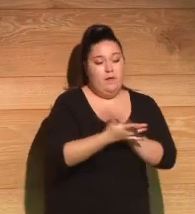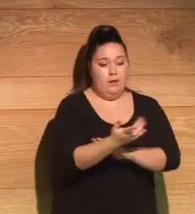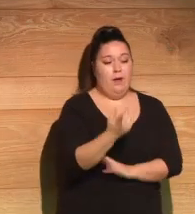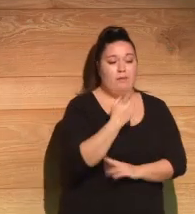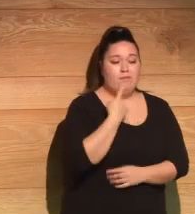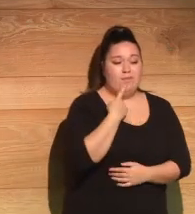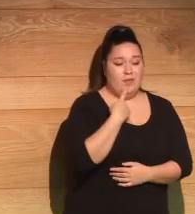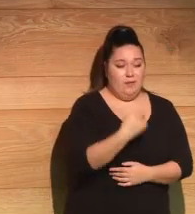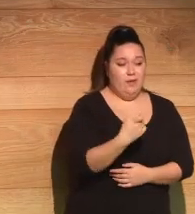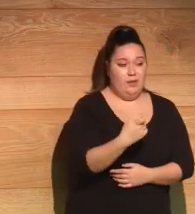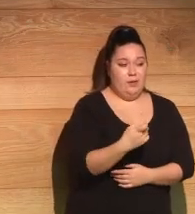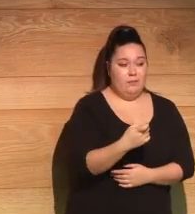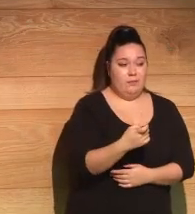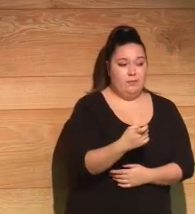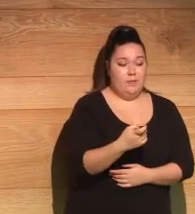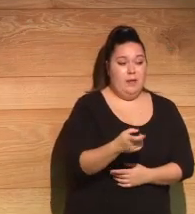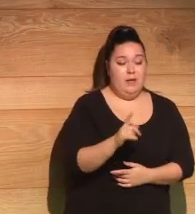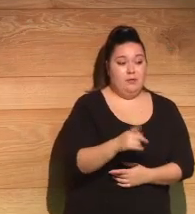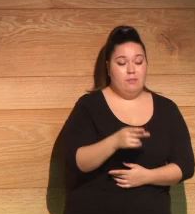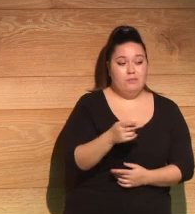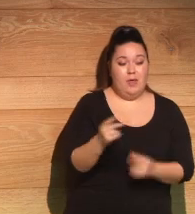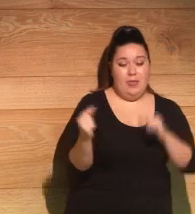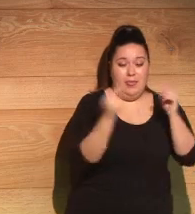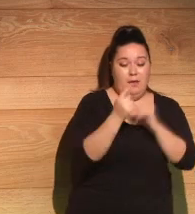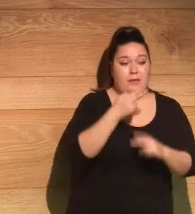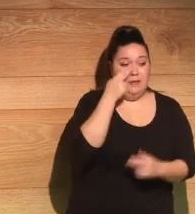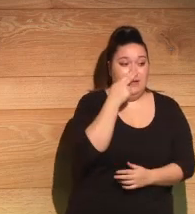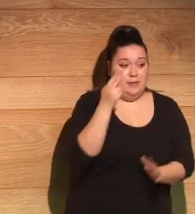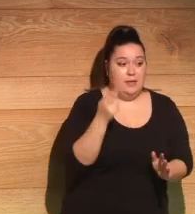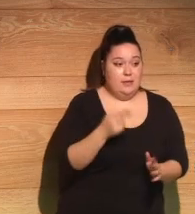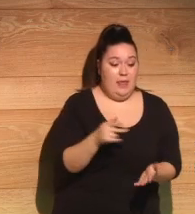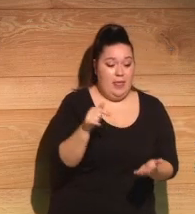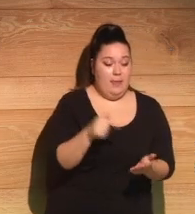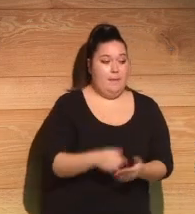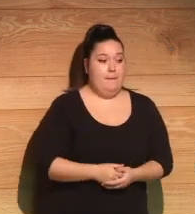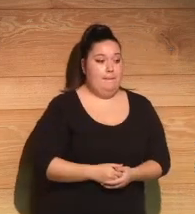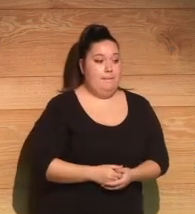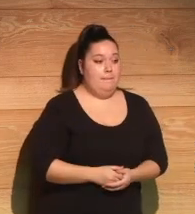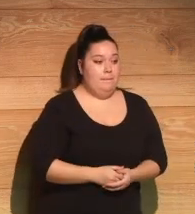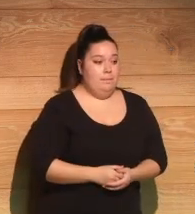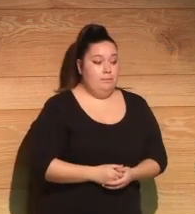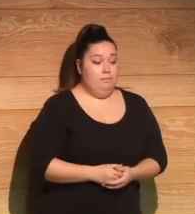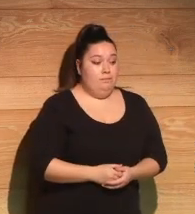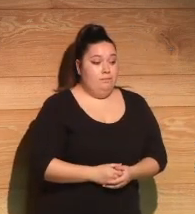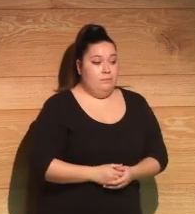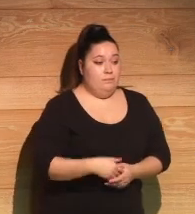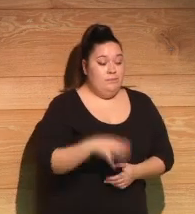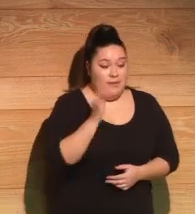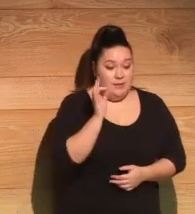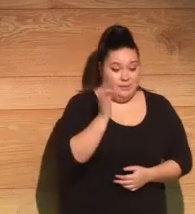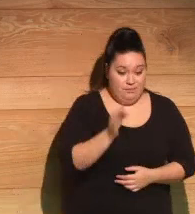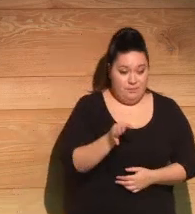y que es una discusión interesante, pero creo que no es el centro de lo que está pasando, o sea, sobre todo cuando no se